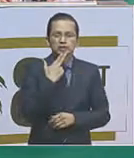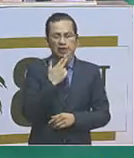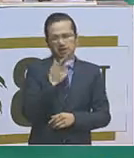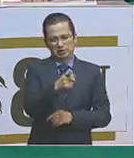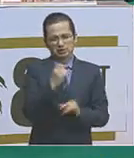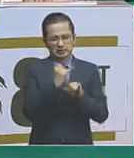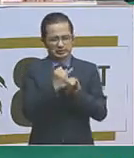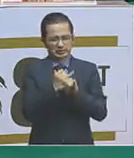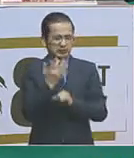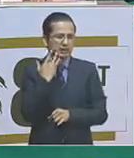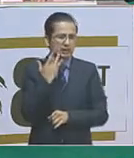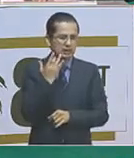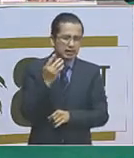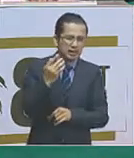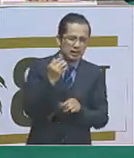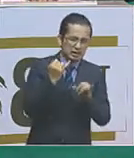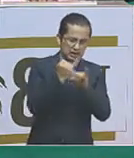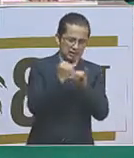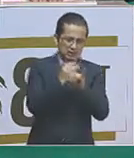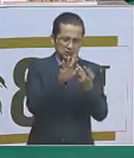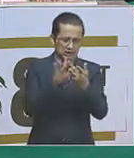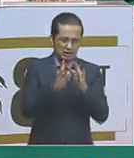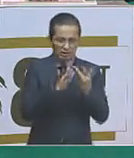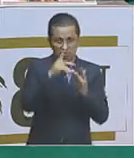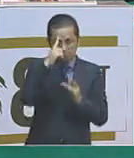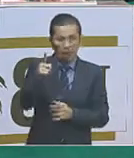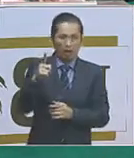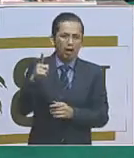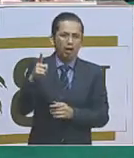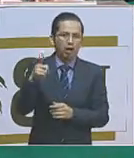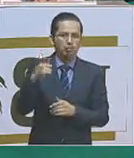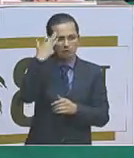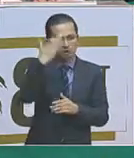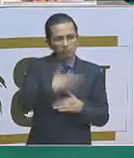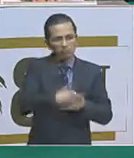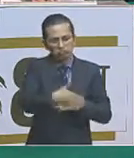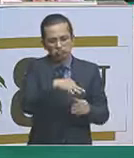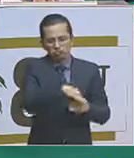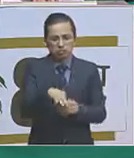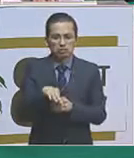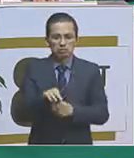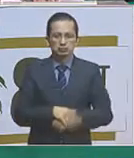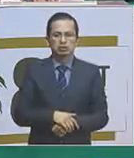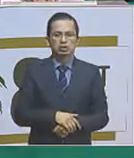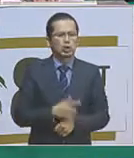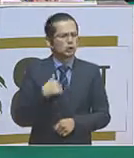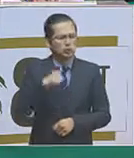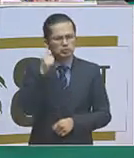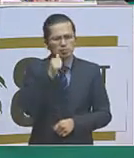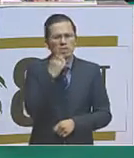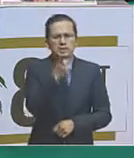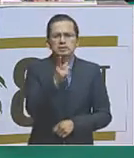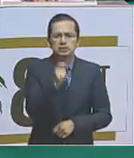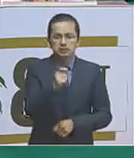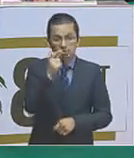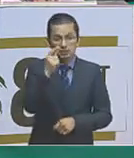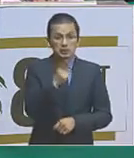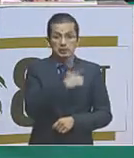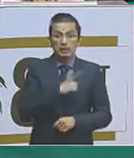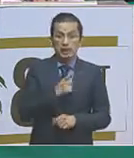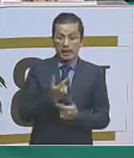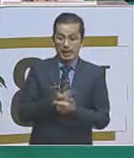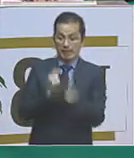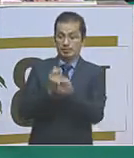yo lo digo y lo sostengo yo soy de los que piensa que siempre debe ser en favor de la libertad de expresión no para reducir